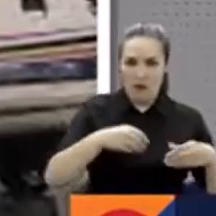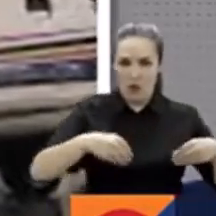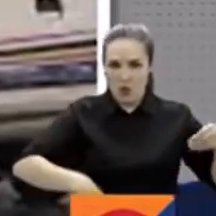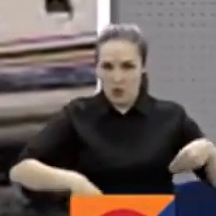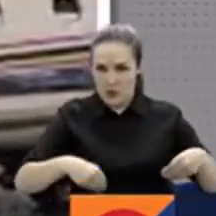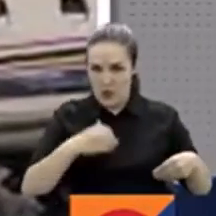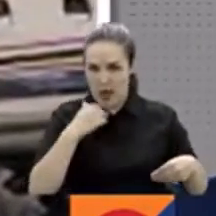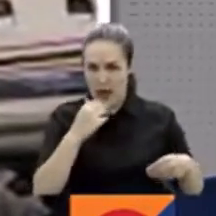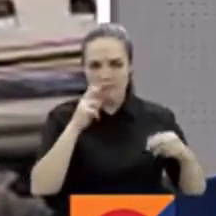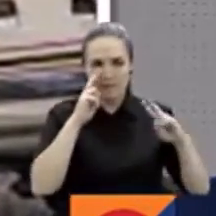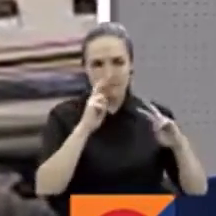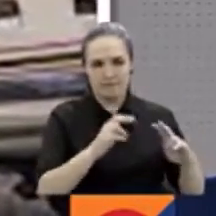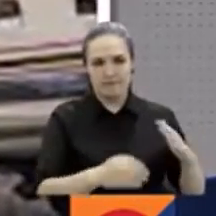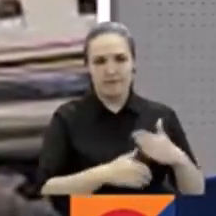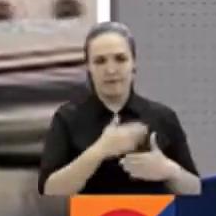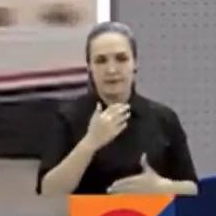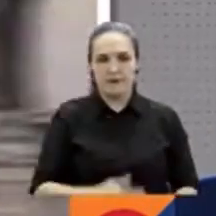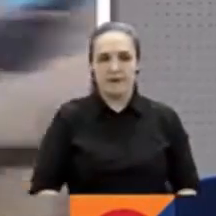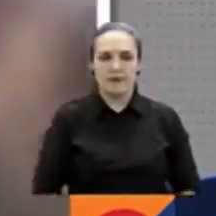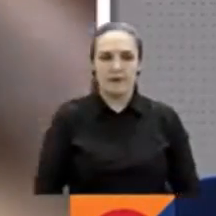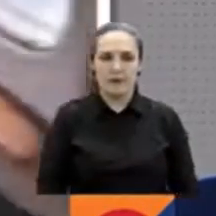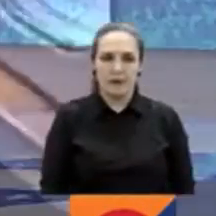de corrupción.